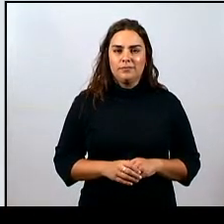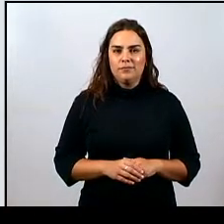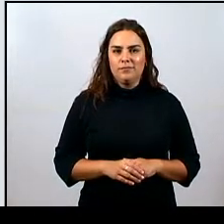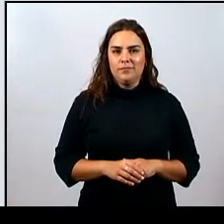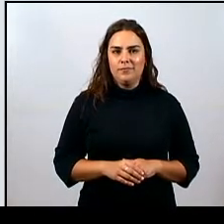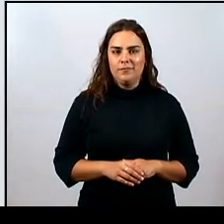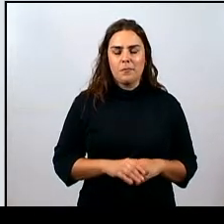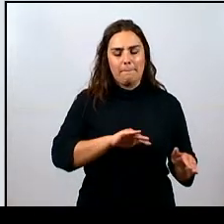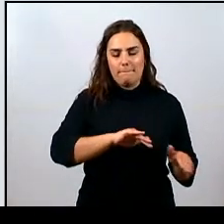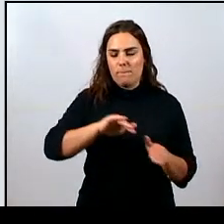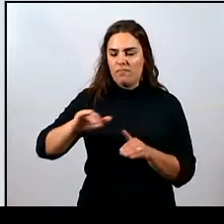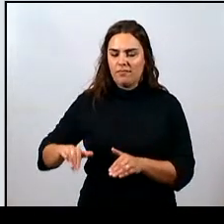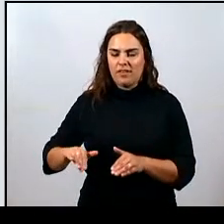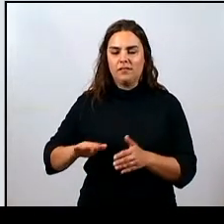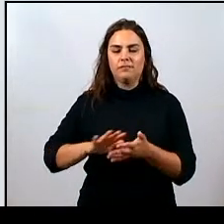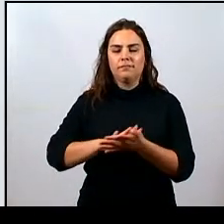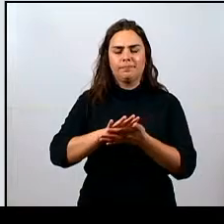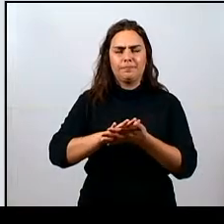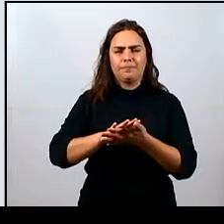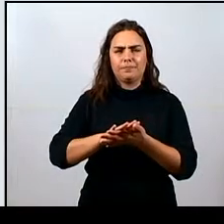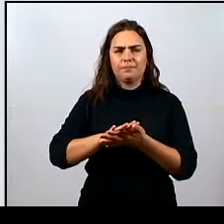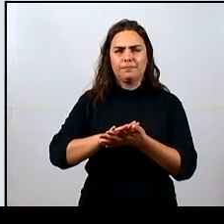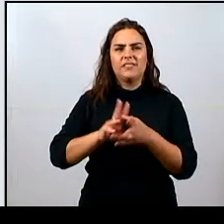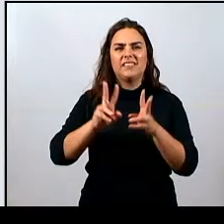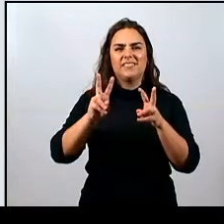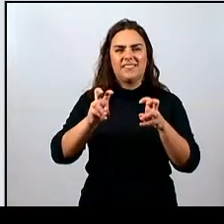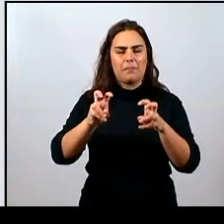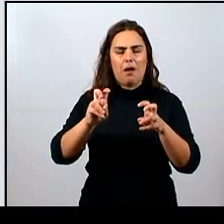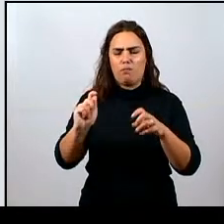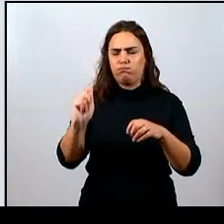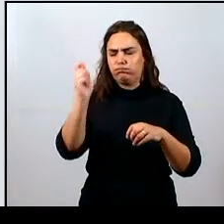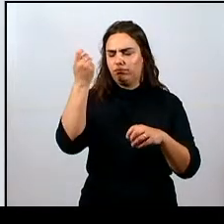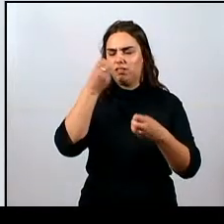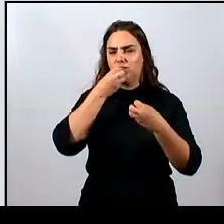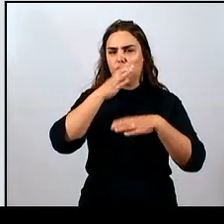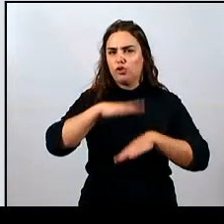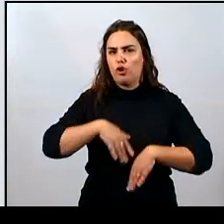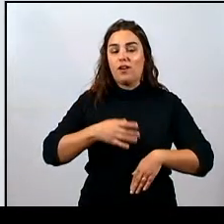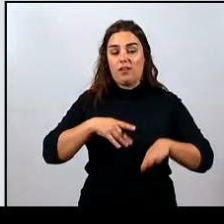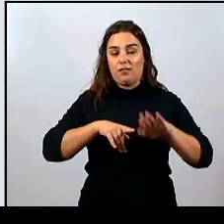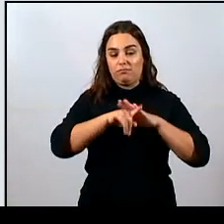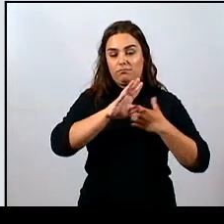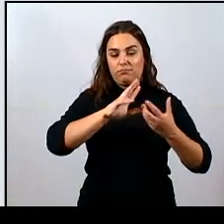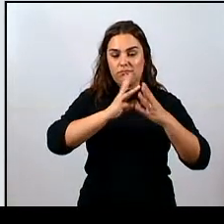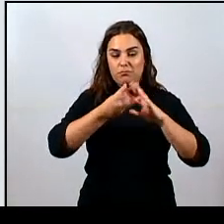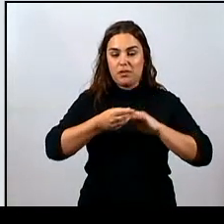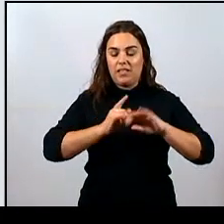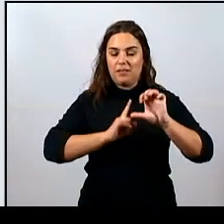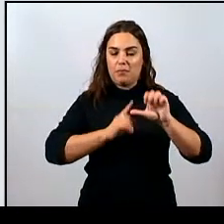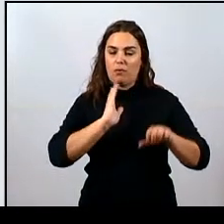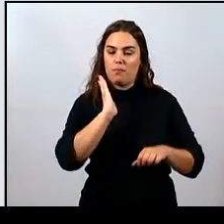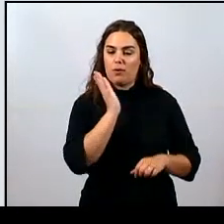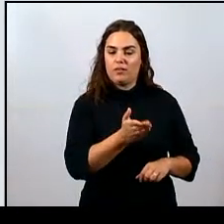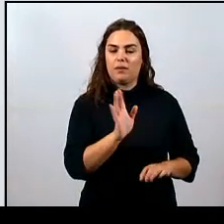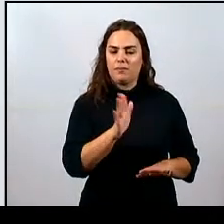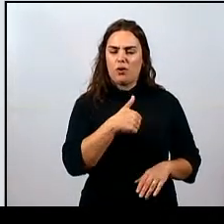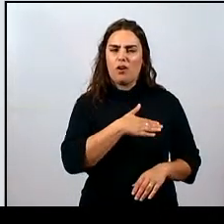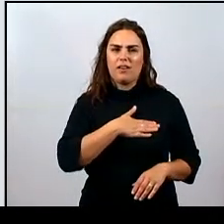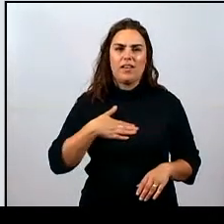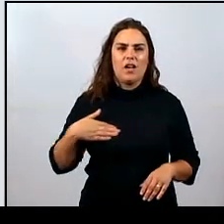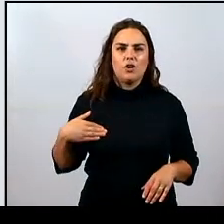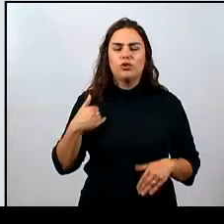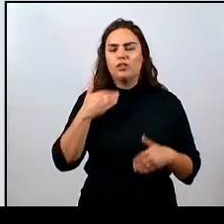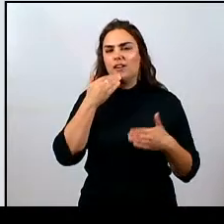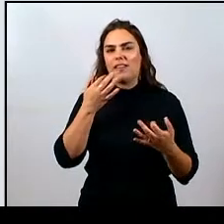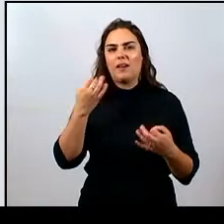Por otro lado, y antes de entrar en uno de los agravios históricos que ha lastrado nuestro crecimiento y que ha perjudicado a Extremadura, quiero agradecer a